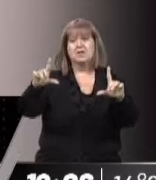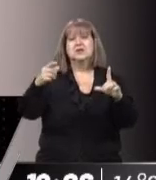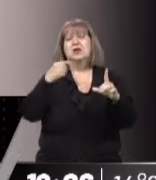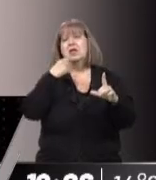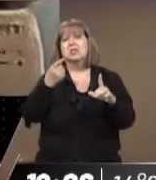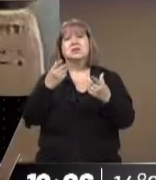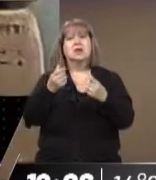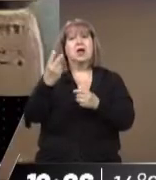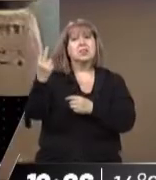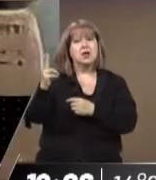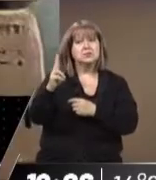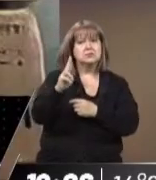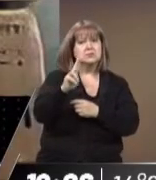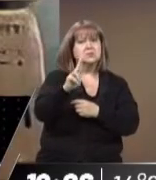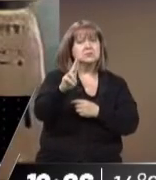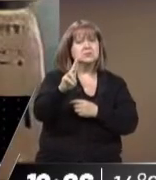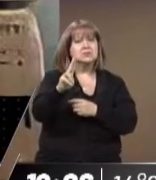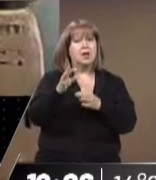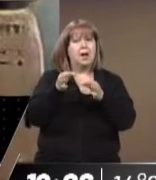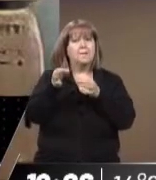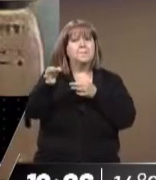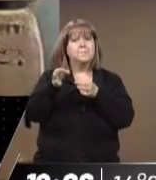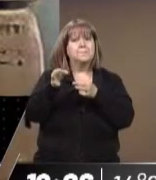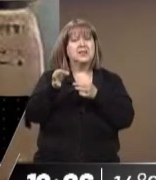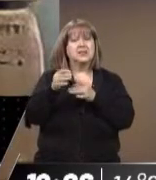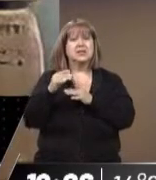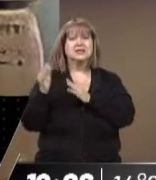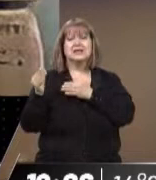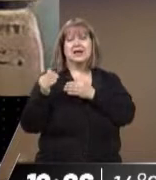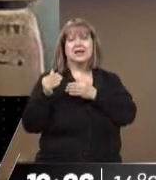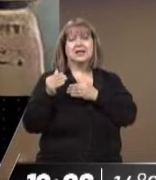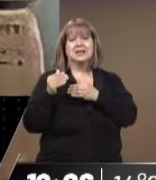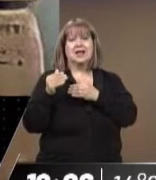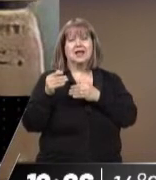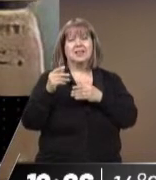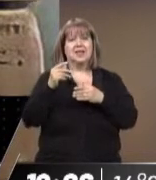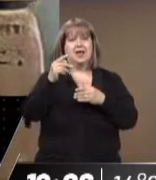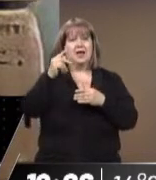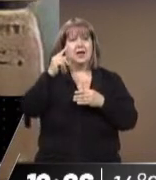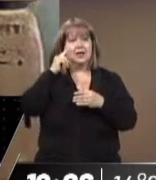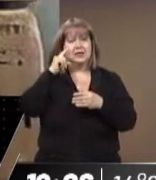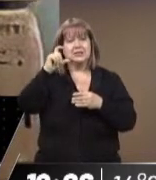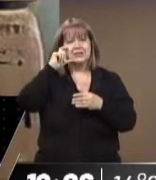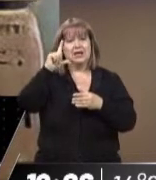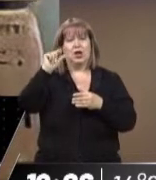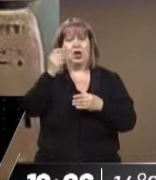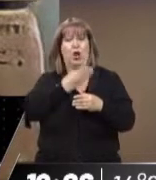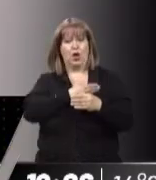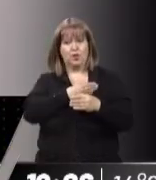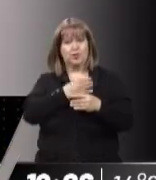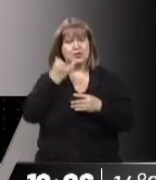pareja Brenda Uliarte, sí, a metros de Axel Kicillof. ¿Sí? Uh-huh. Estas son las imágenes que están